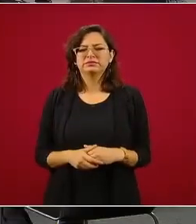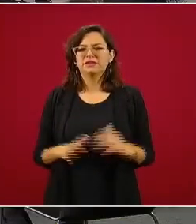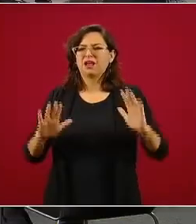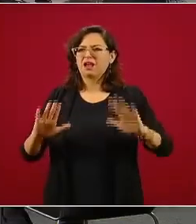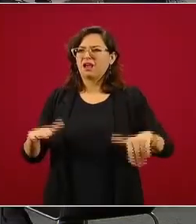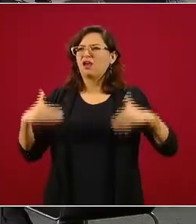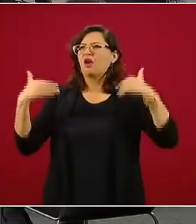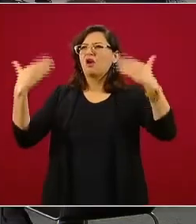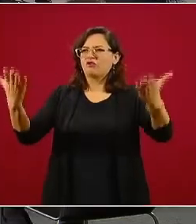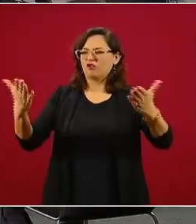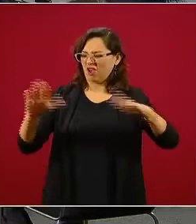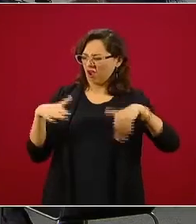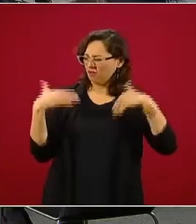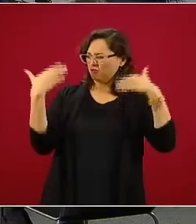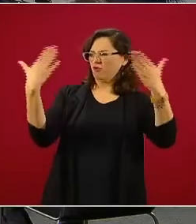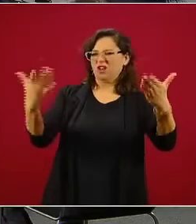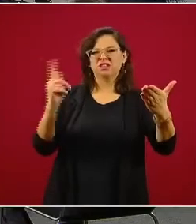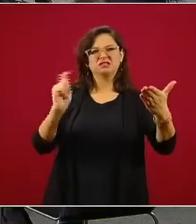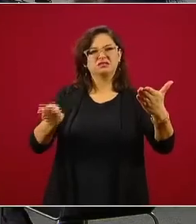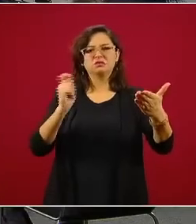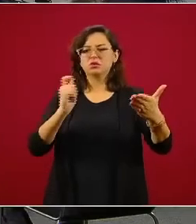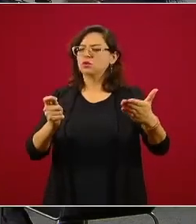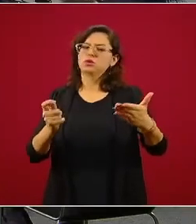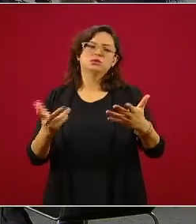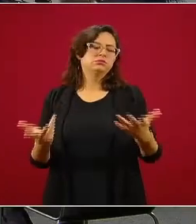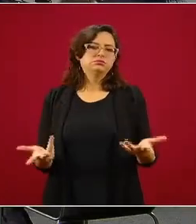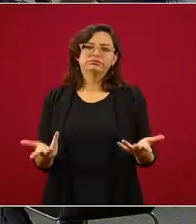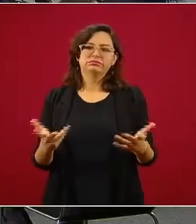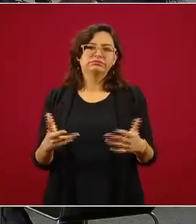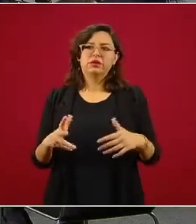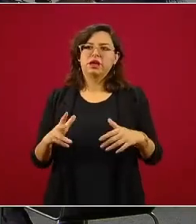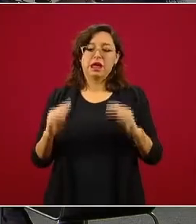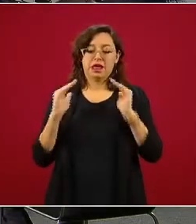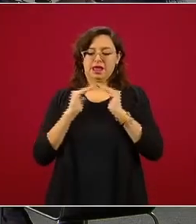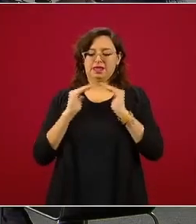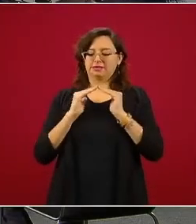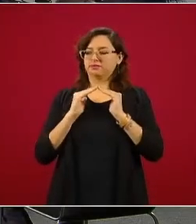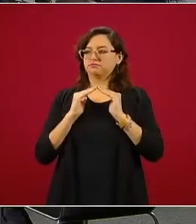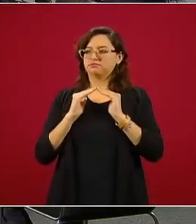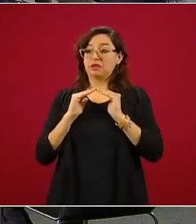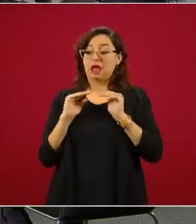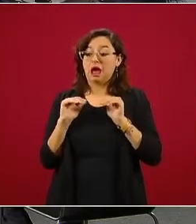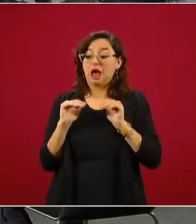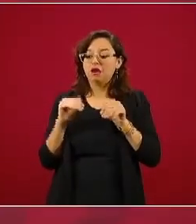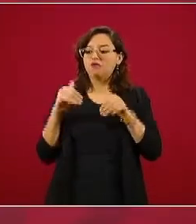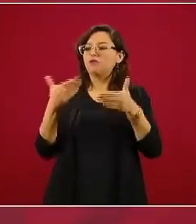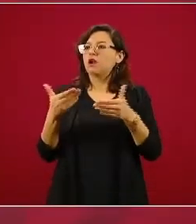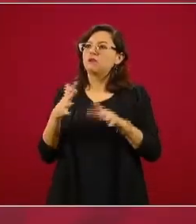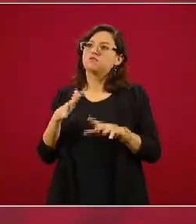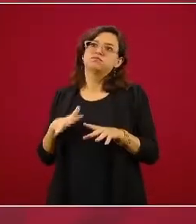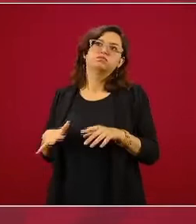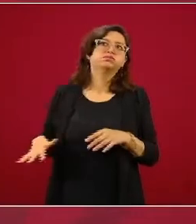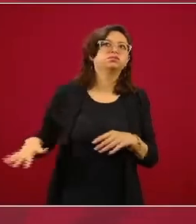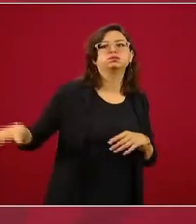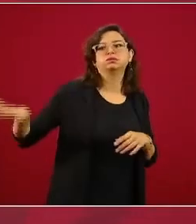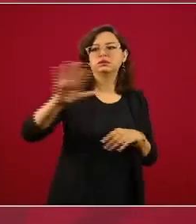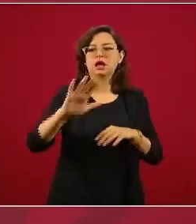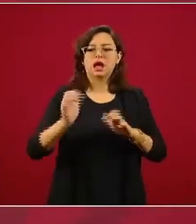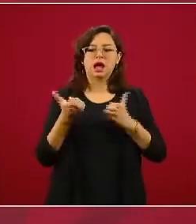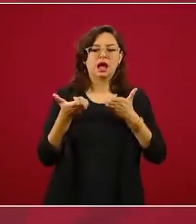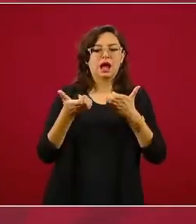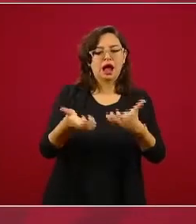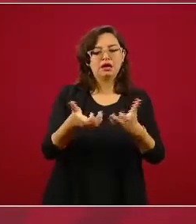muy abierto que básicamente es todo lo que no es nuestra casa. Salimos a la calle, tomamos el transporte